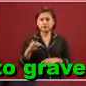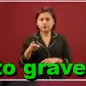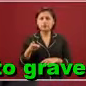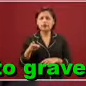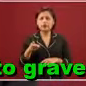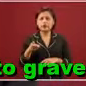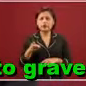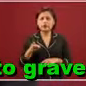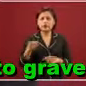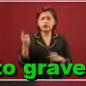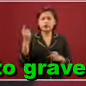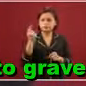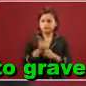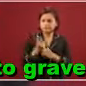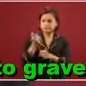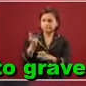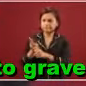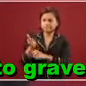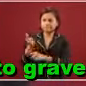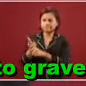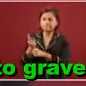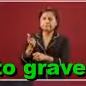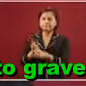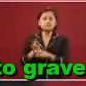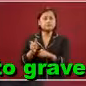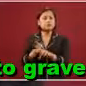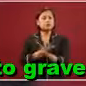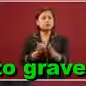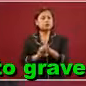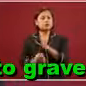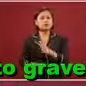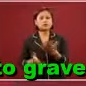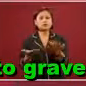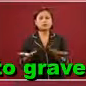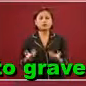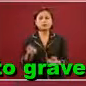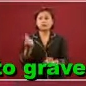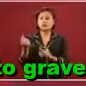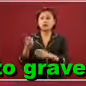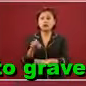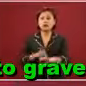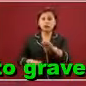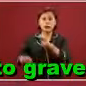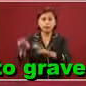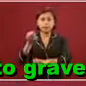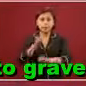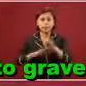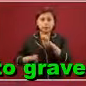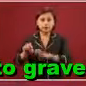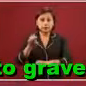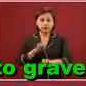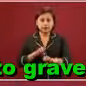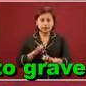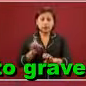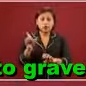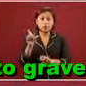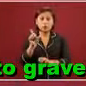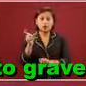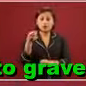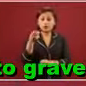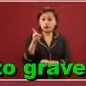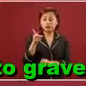de repente las empresas despiden a miles de trabajadores para